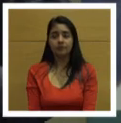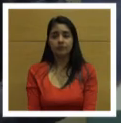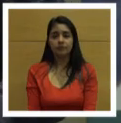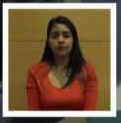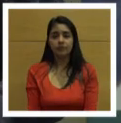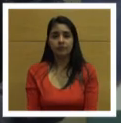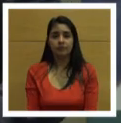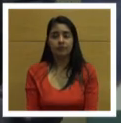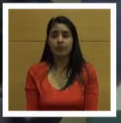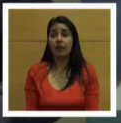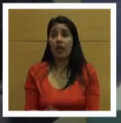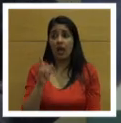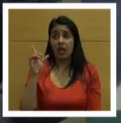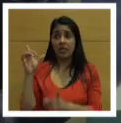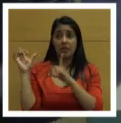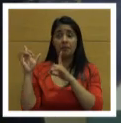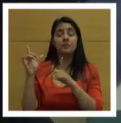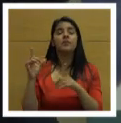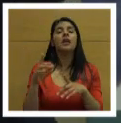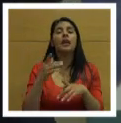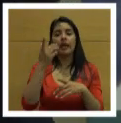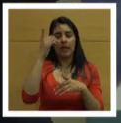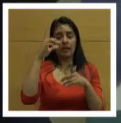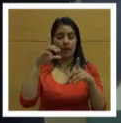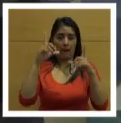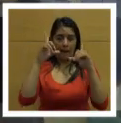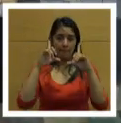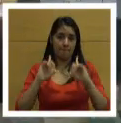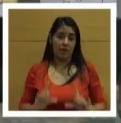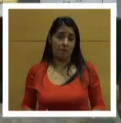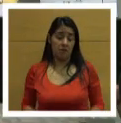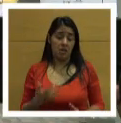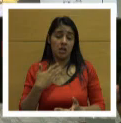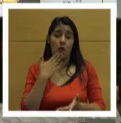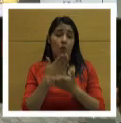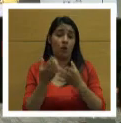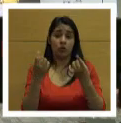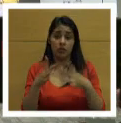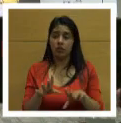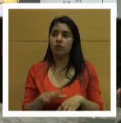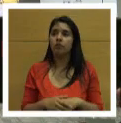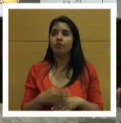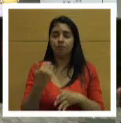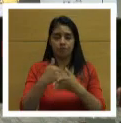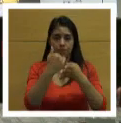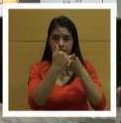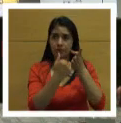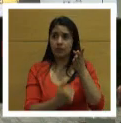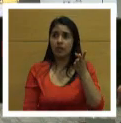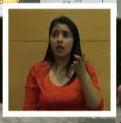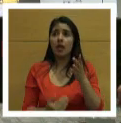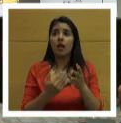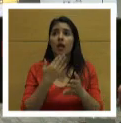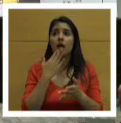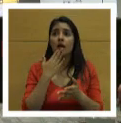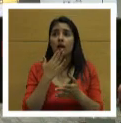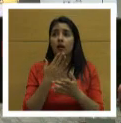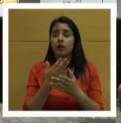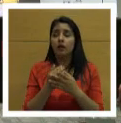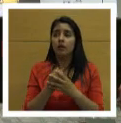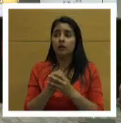Y claro, ahí tenemos el perfil de ingreso. Rápidamente señalar que se hace un perfil de ingreso que esté en riesgo vital grave o,